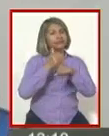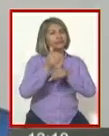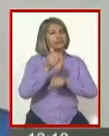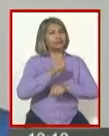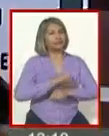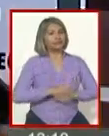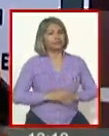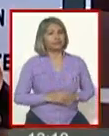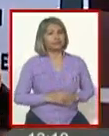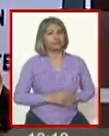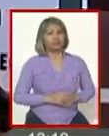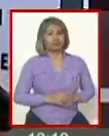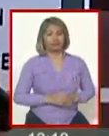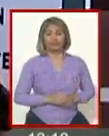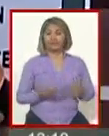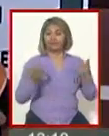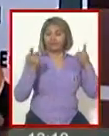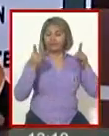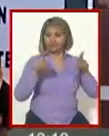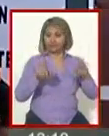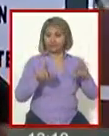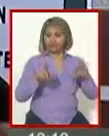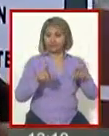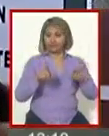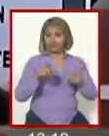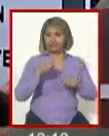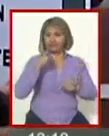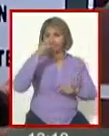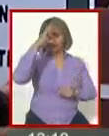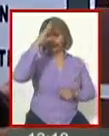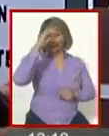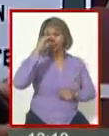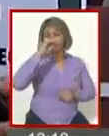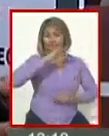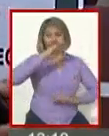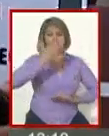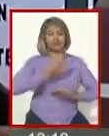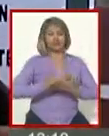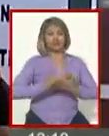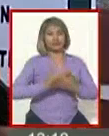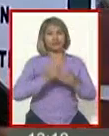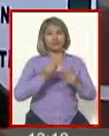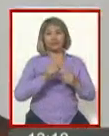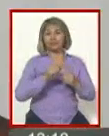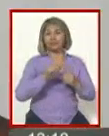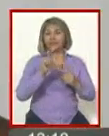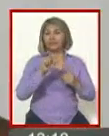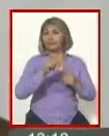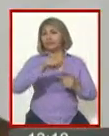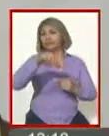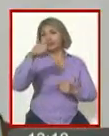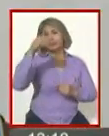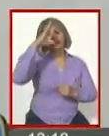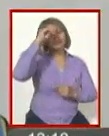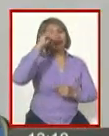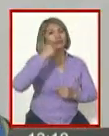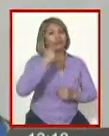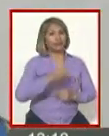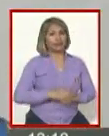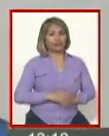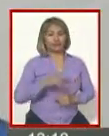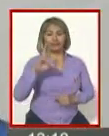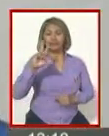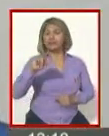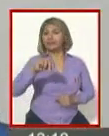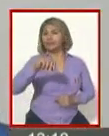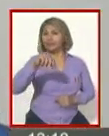antecedentes policiales. Al enterarse el autor de que el hijo que tenía su pareja no era de él, supuestamente ella le